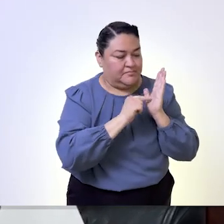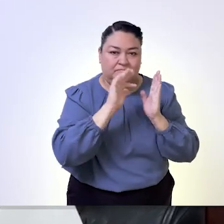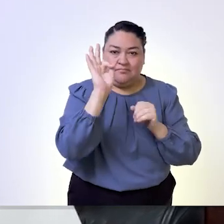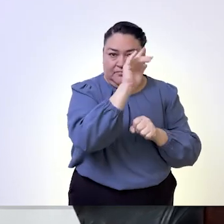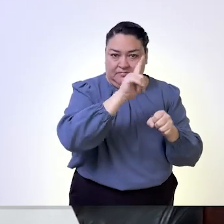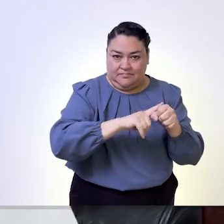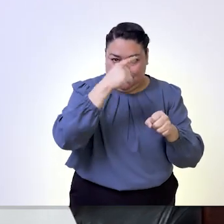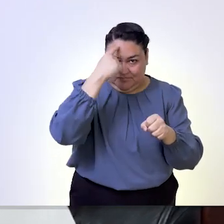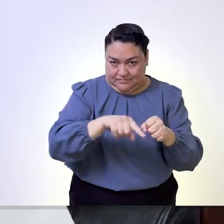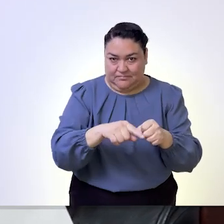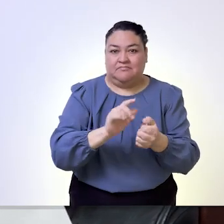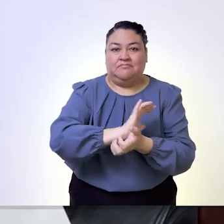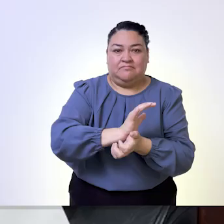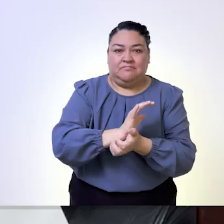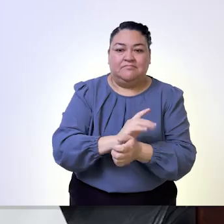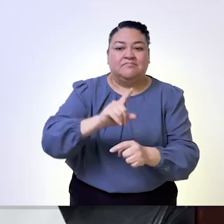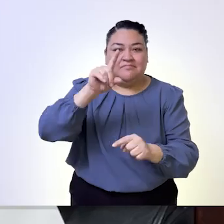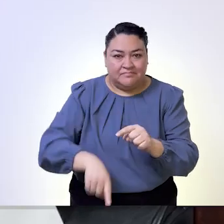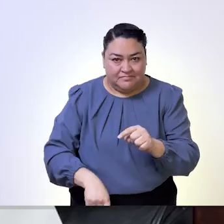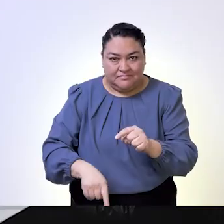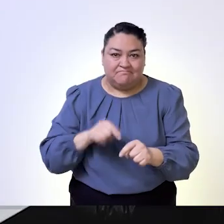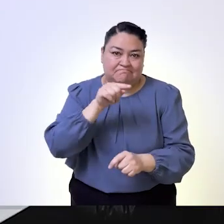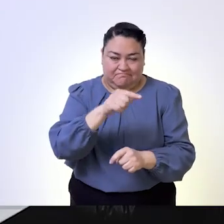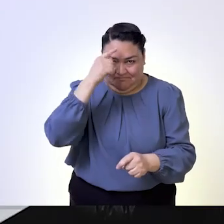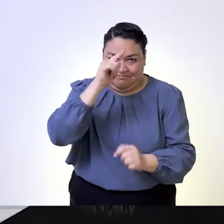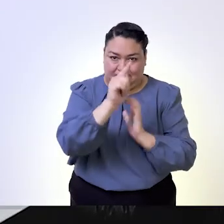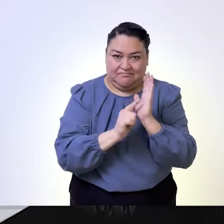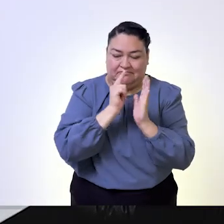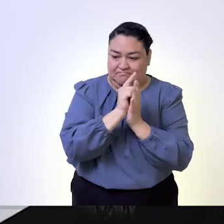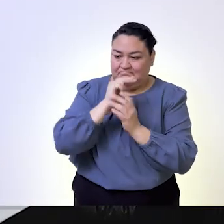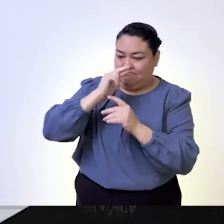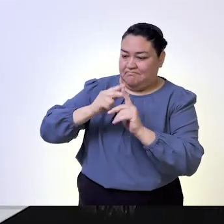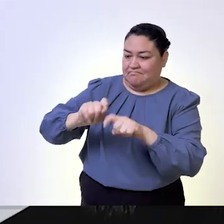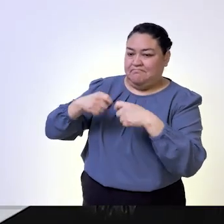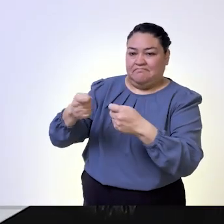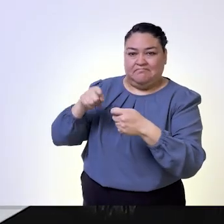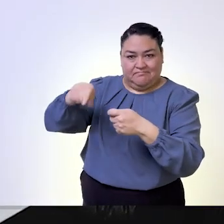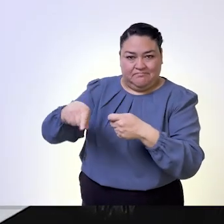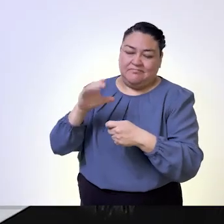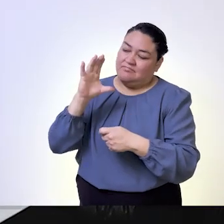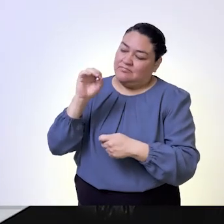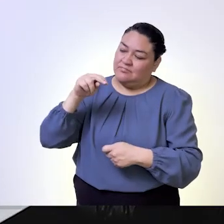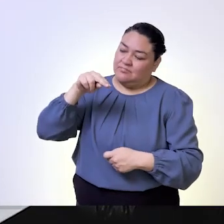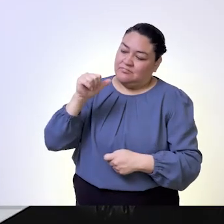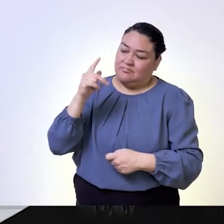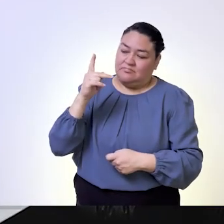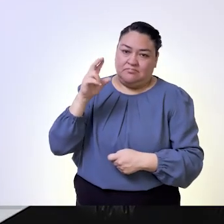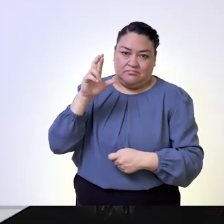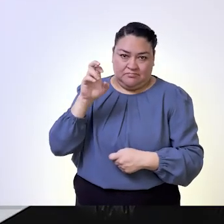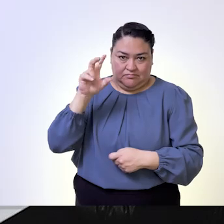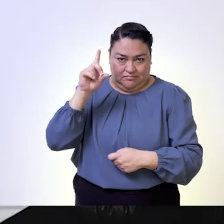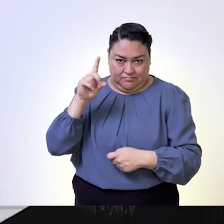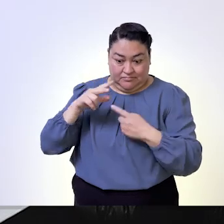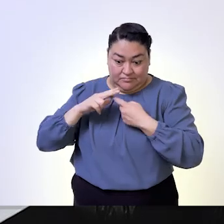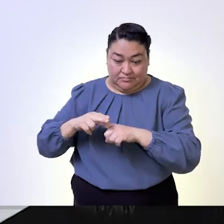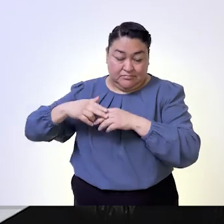la Ley Federal para Prevenir y Eliminar la Discriminación, que es el ordenamiento jurídico que le da origen. Desde ese año